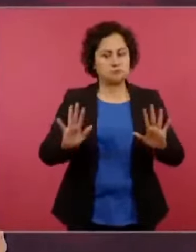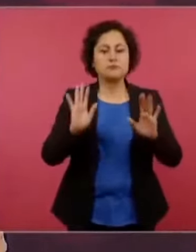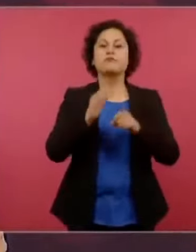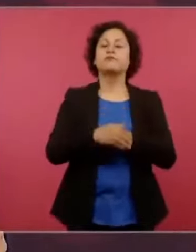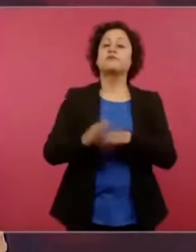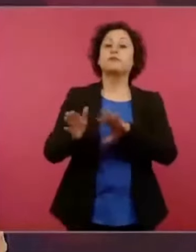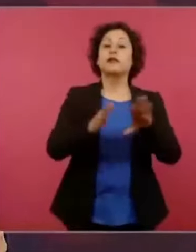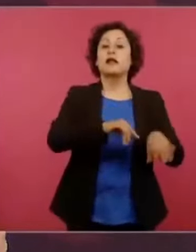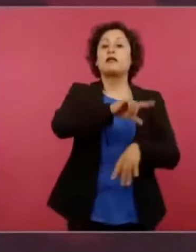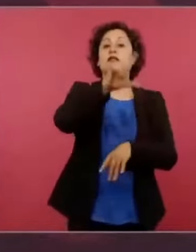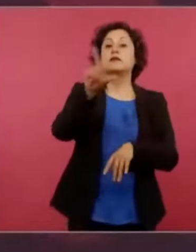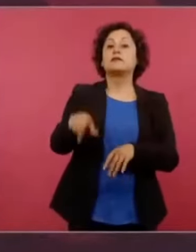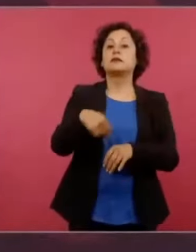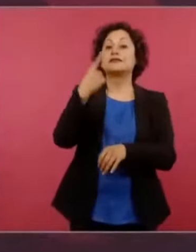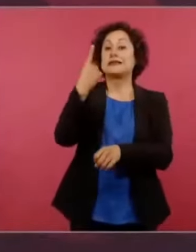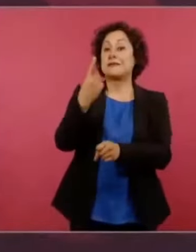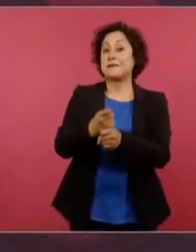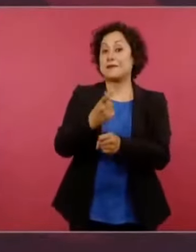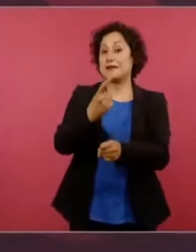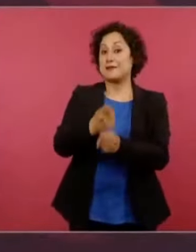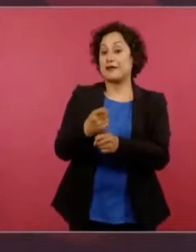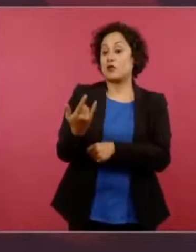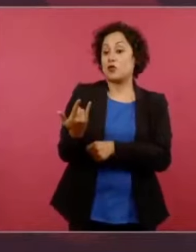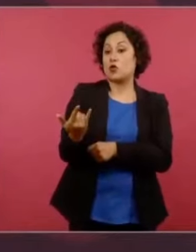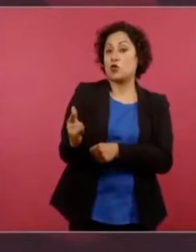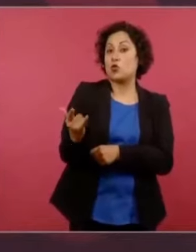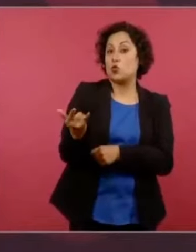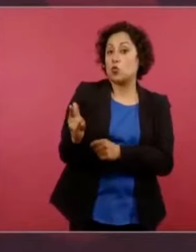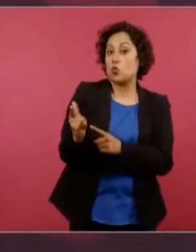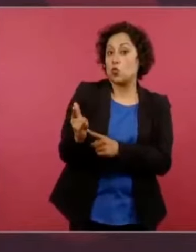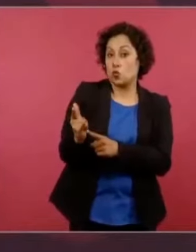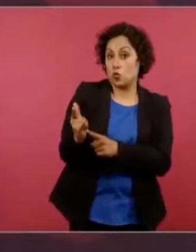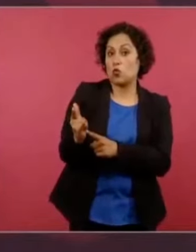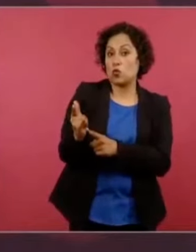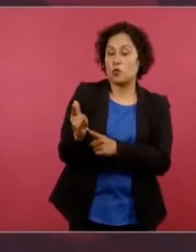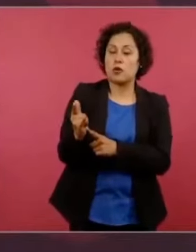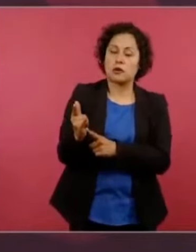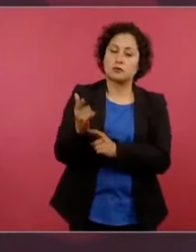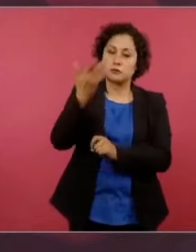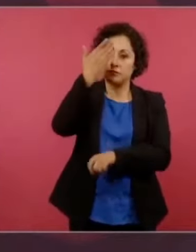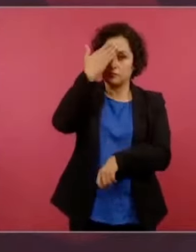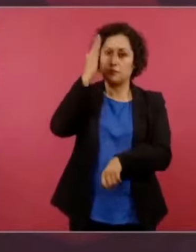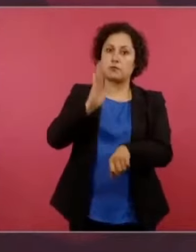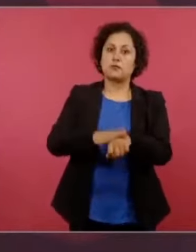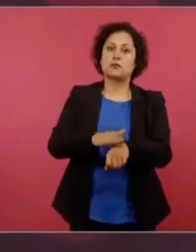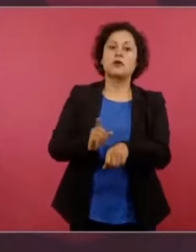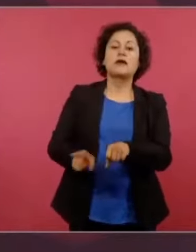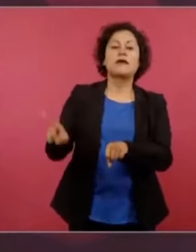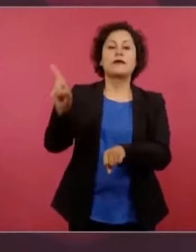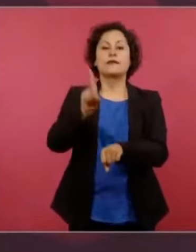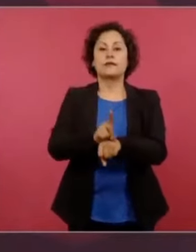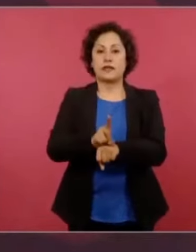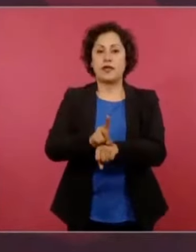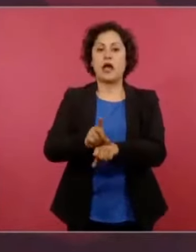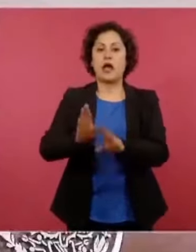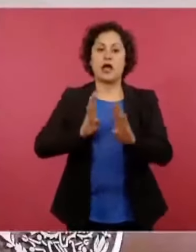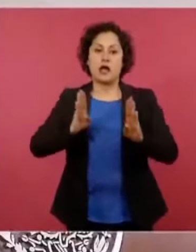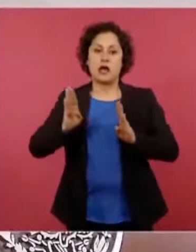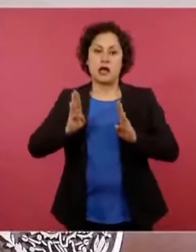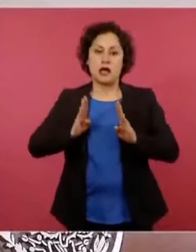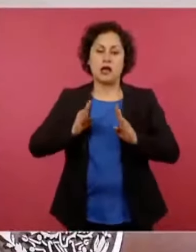Marina, sí, vamos a hacer un acto, pero muy cerrado con los marinos. Y el día